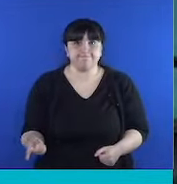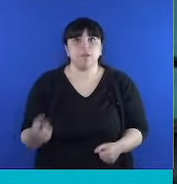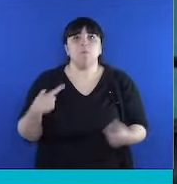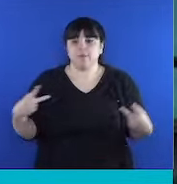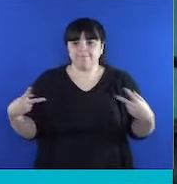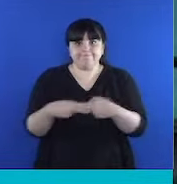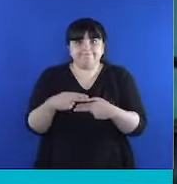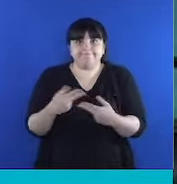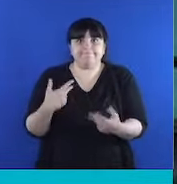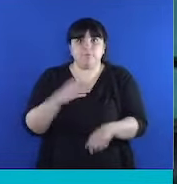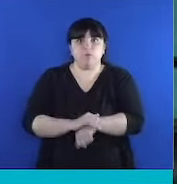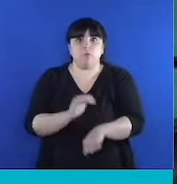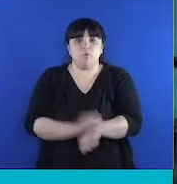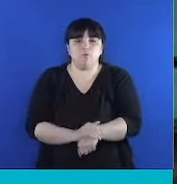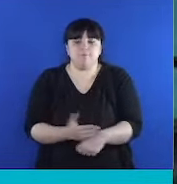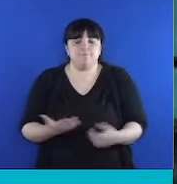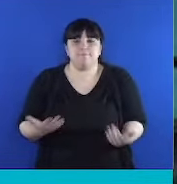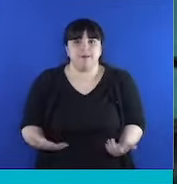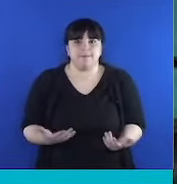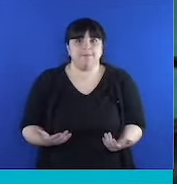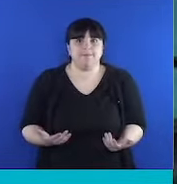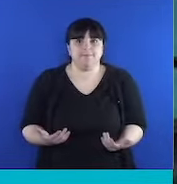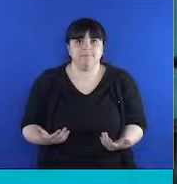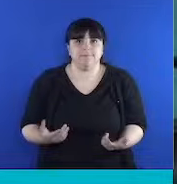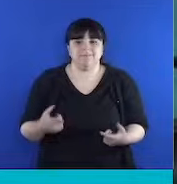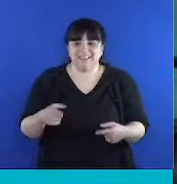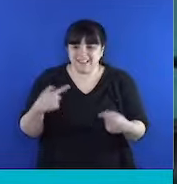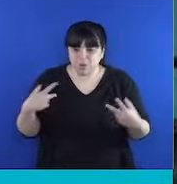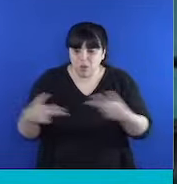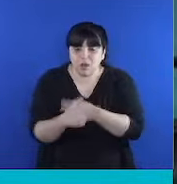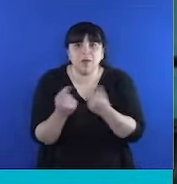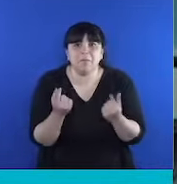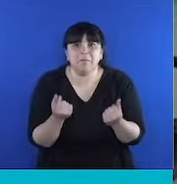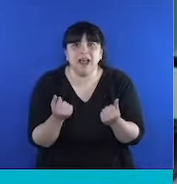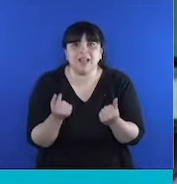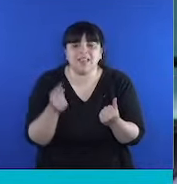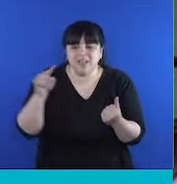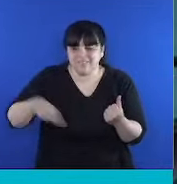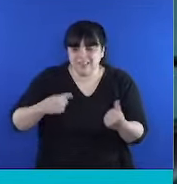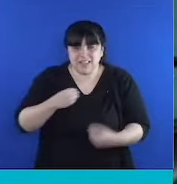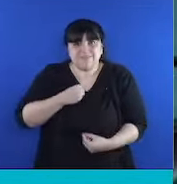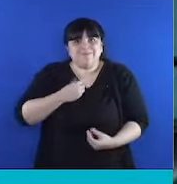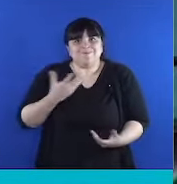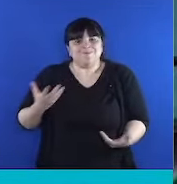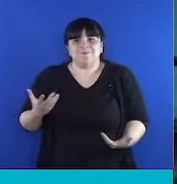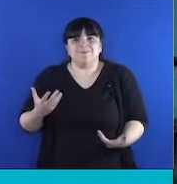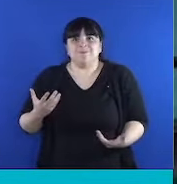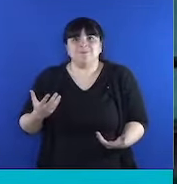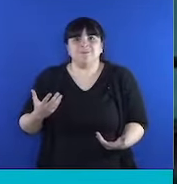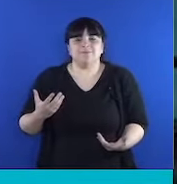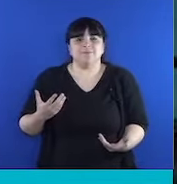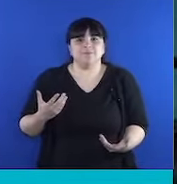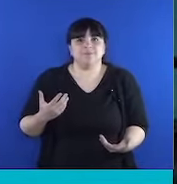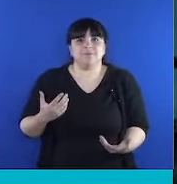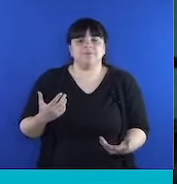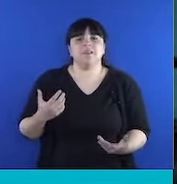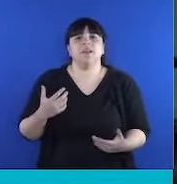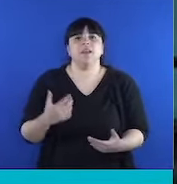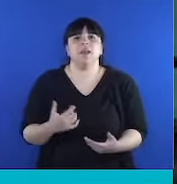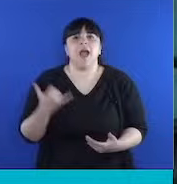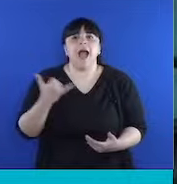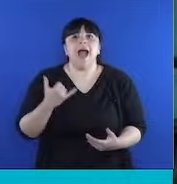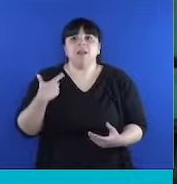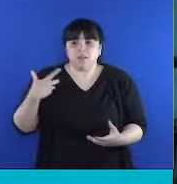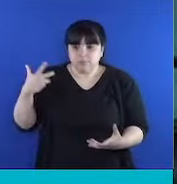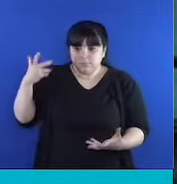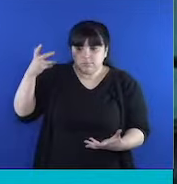recortes. Y esos recortes tienen una implicancia significativa, como decíamos, porque hay una